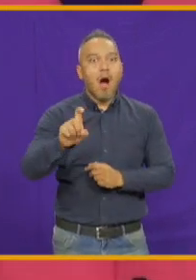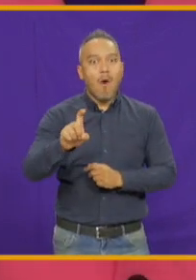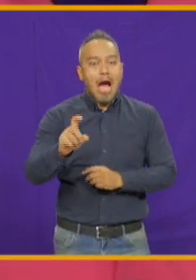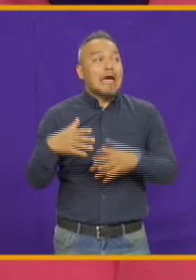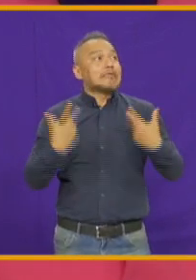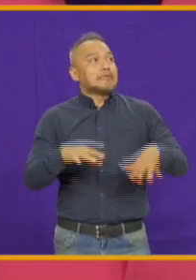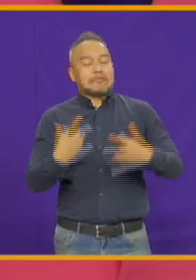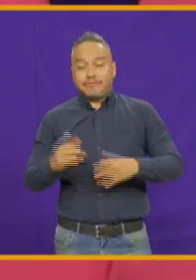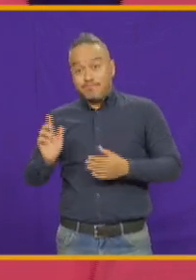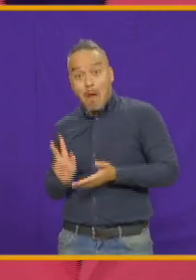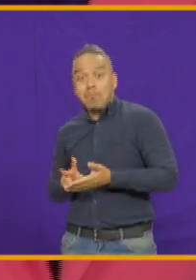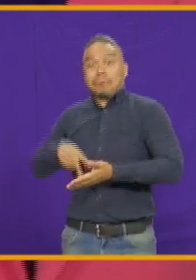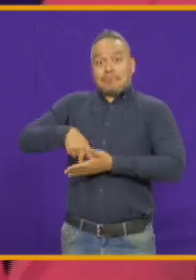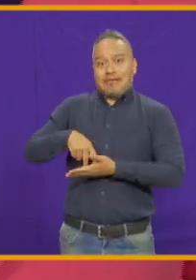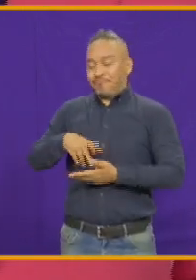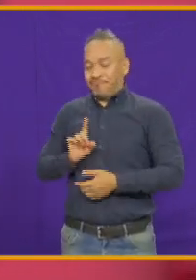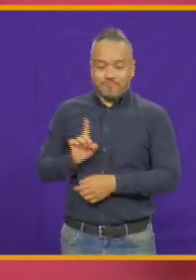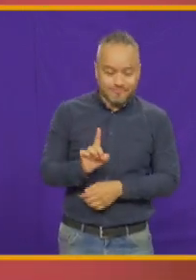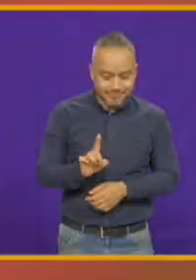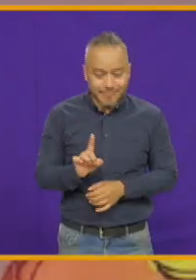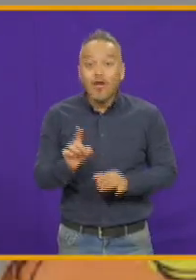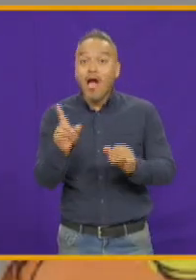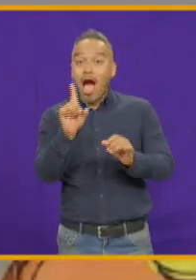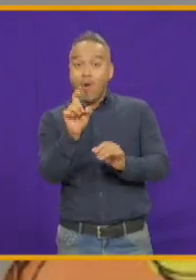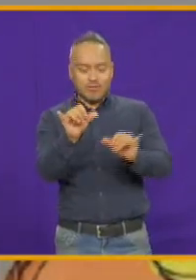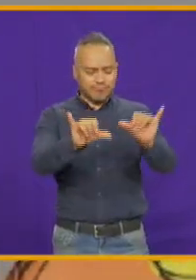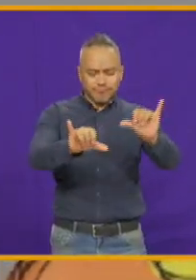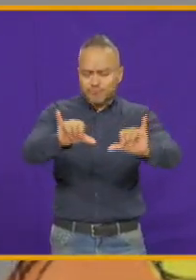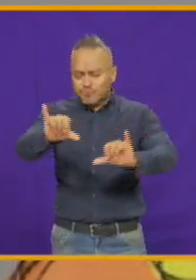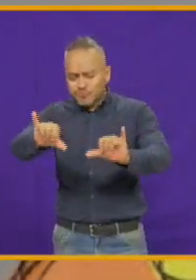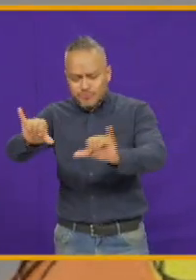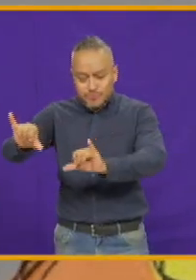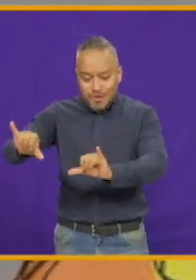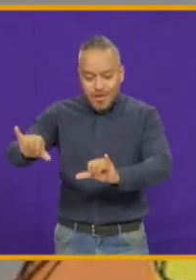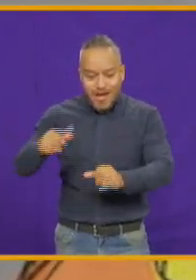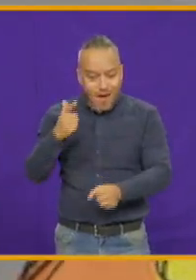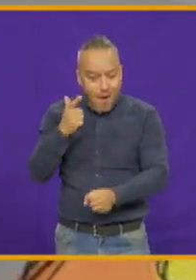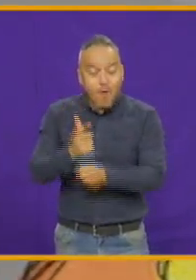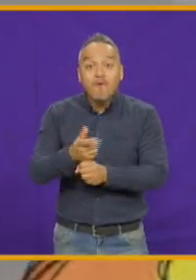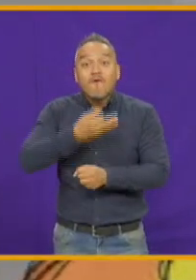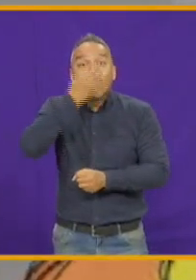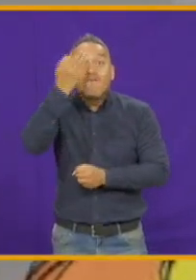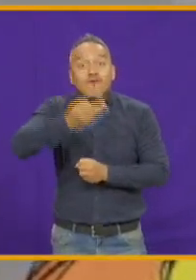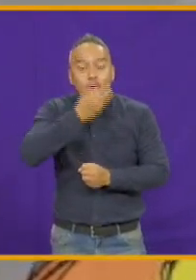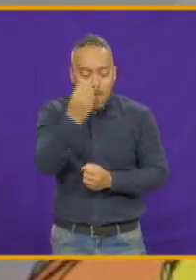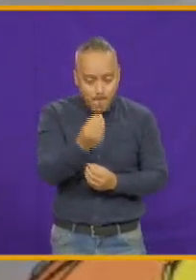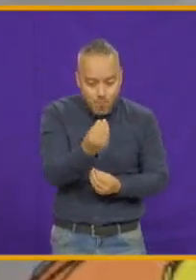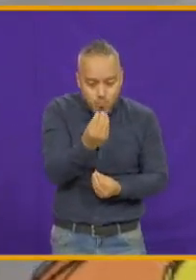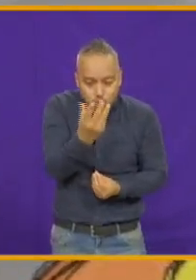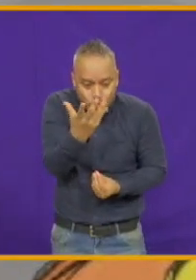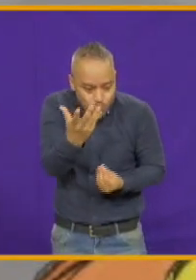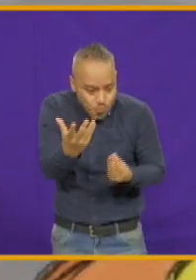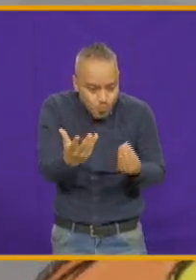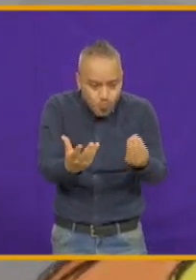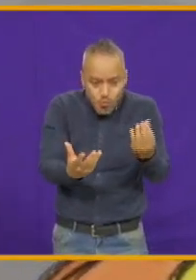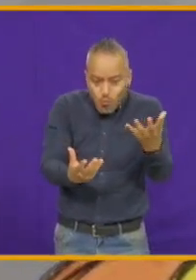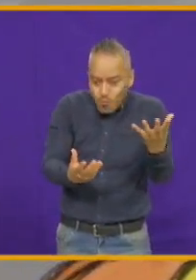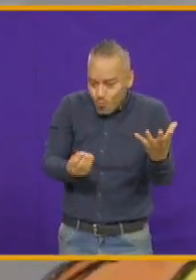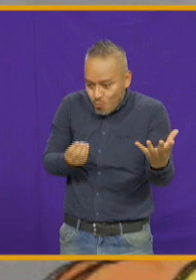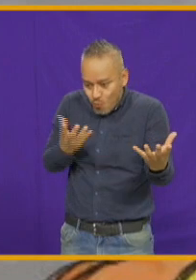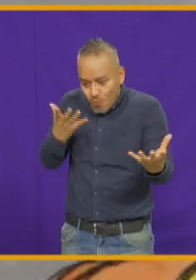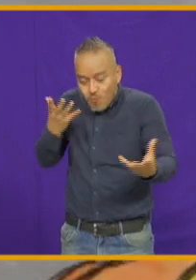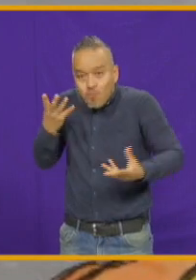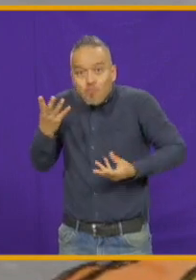a su jardín a regarlas entonces descubrió que todas estaban ya floreando de uno y otro y otro